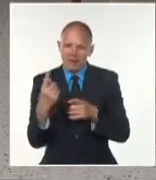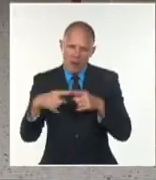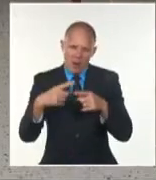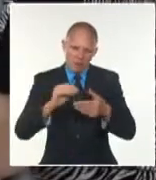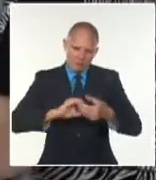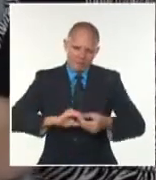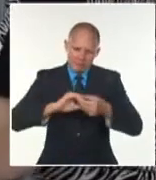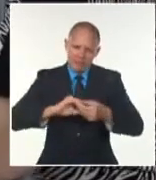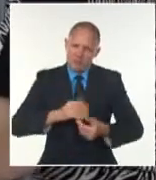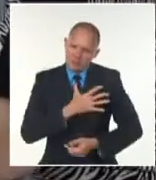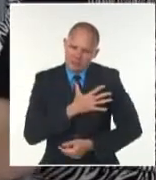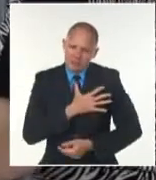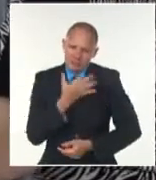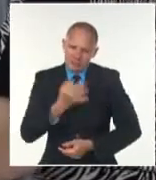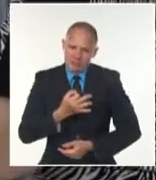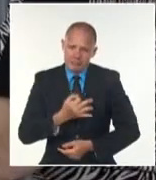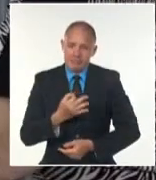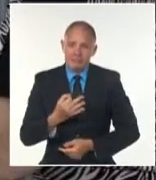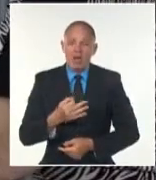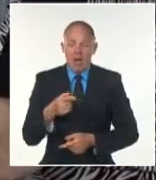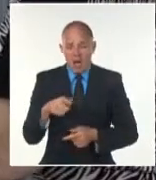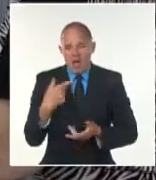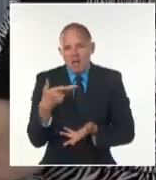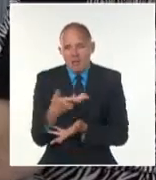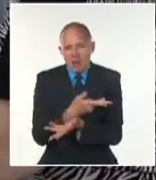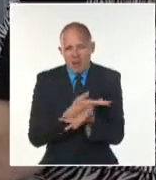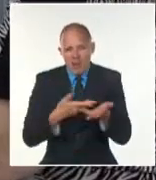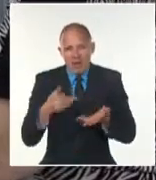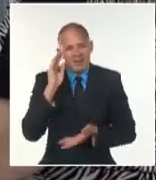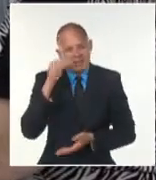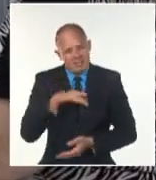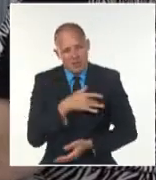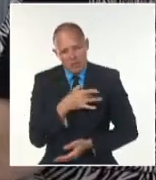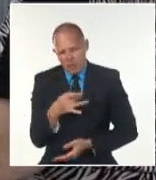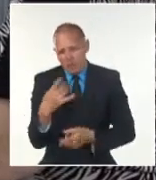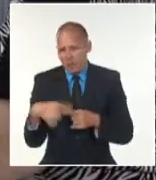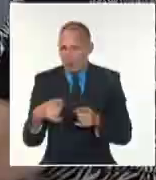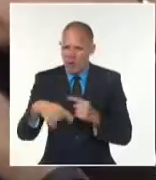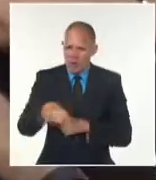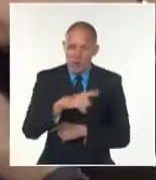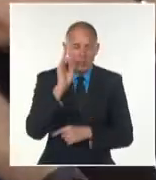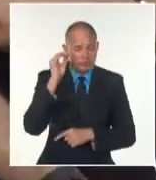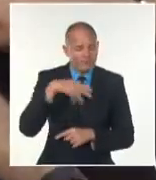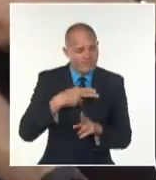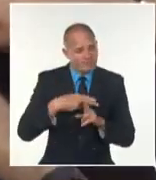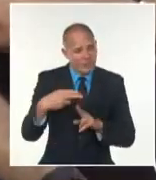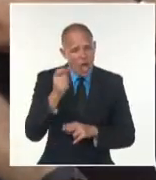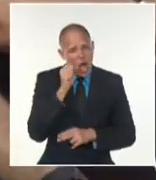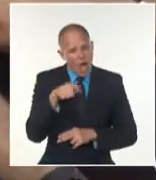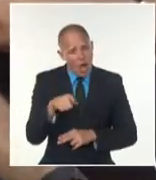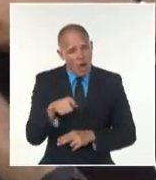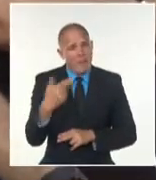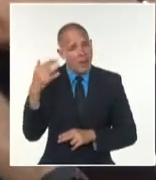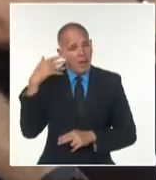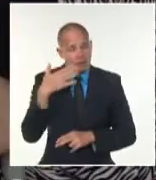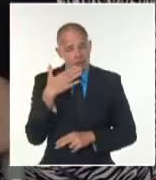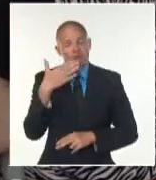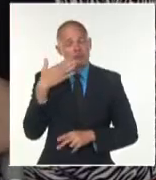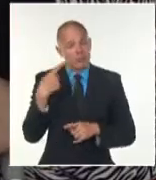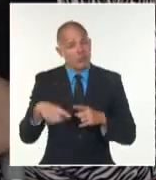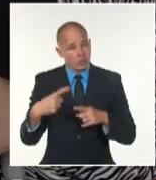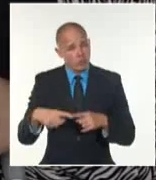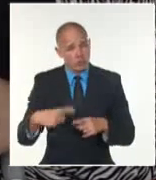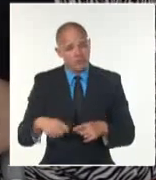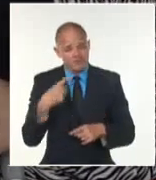andoo Con quienes compartió en este momento de dolor y resaltó las virtudes y los méritos del destacado Revolucionario que entre sus